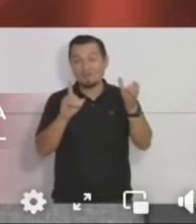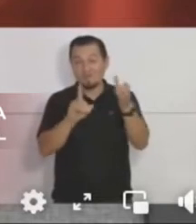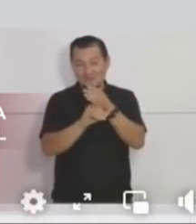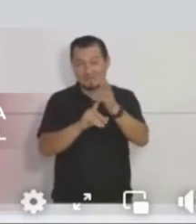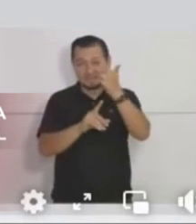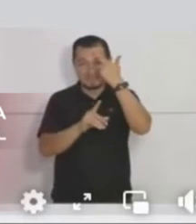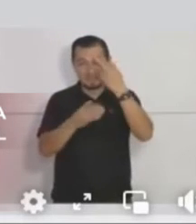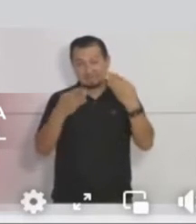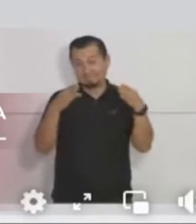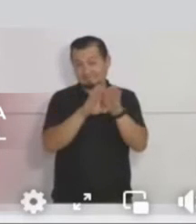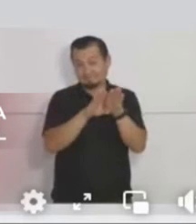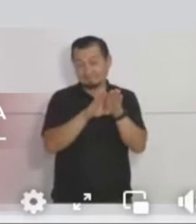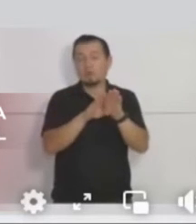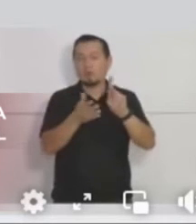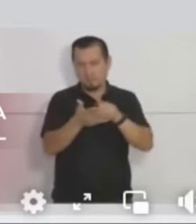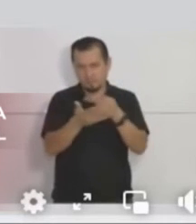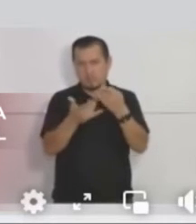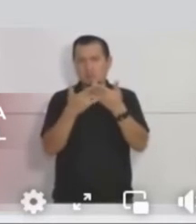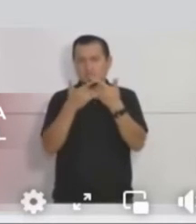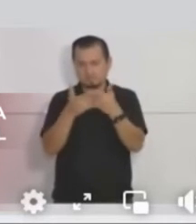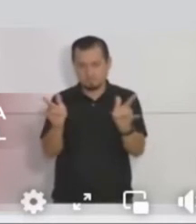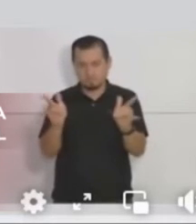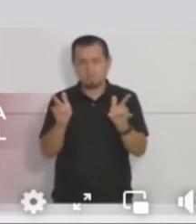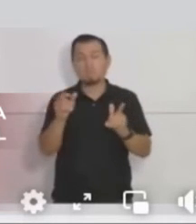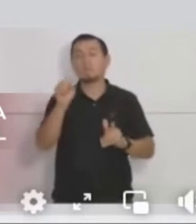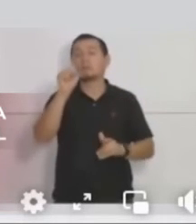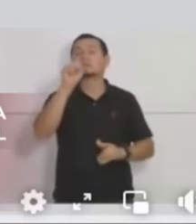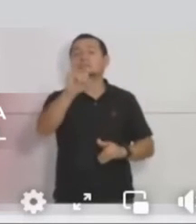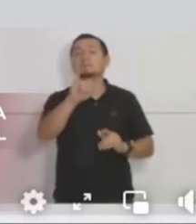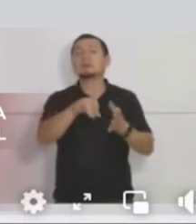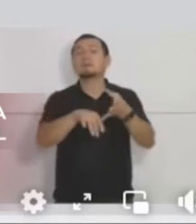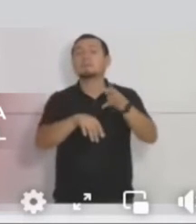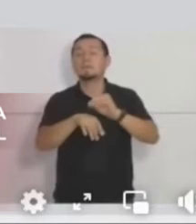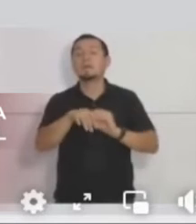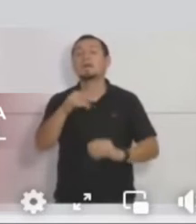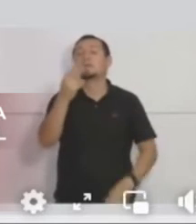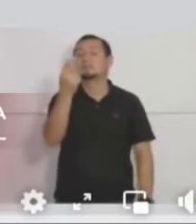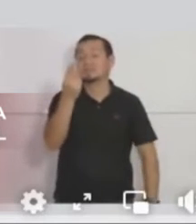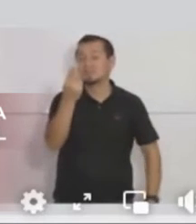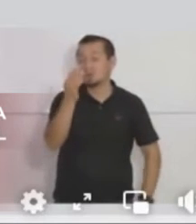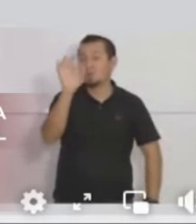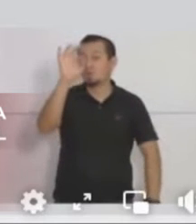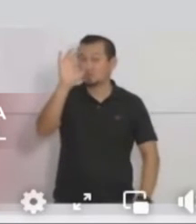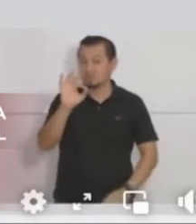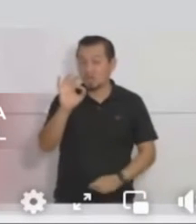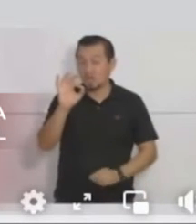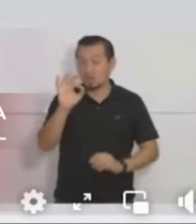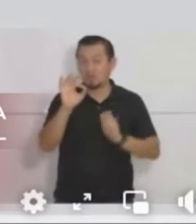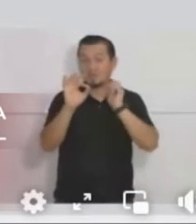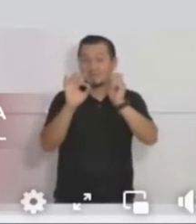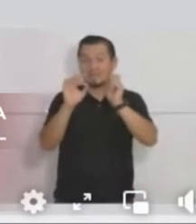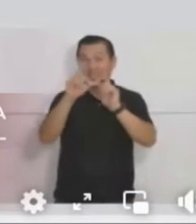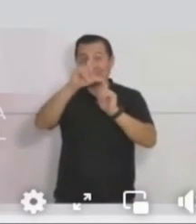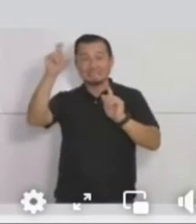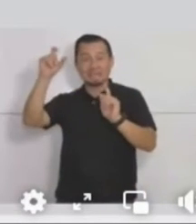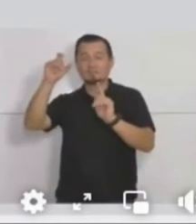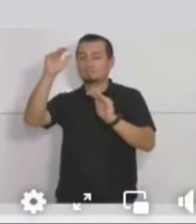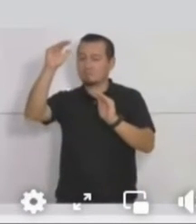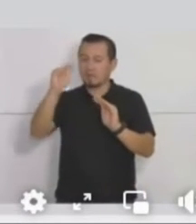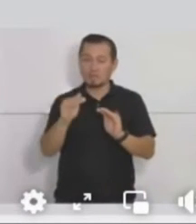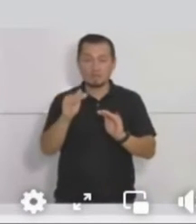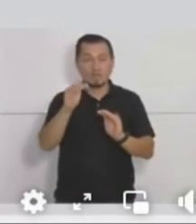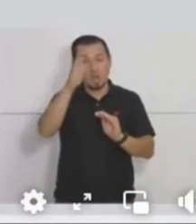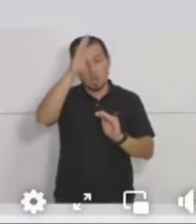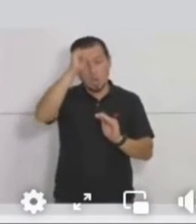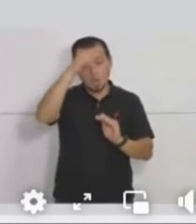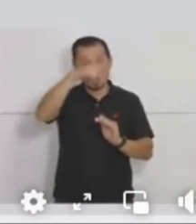que estaban completamente cerrados, pero solamente se les estará permitiendo un 25% del aforo y